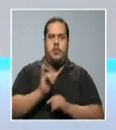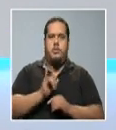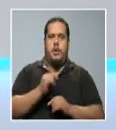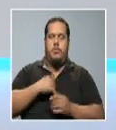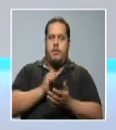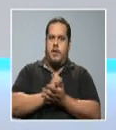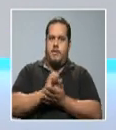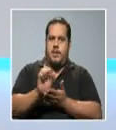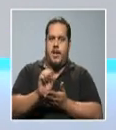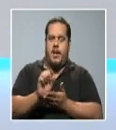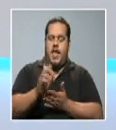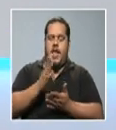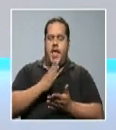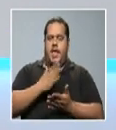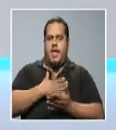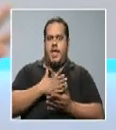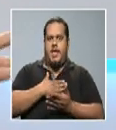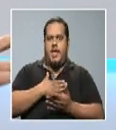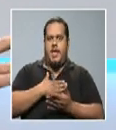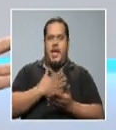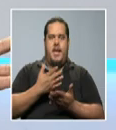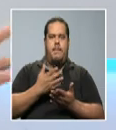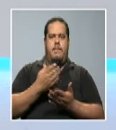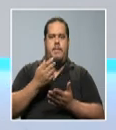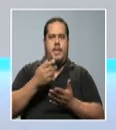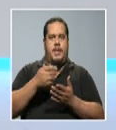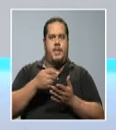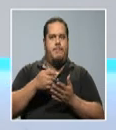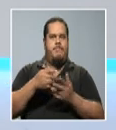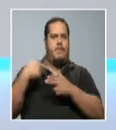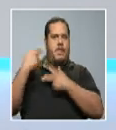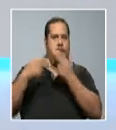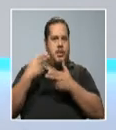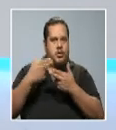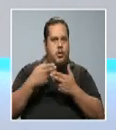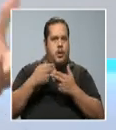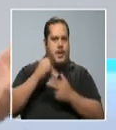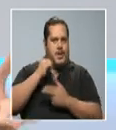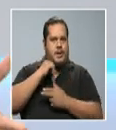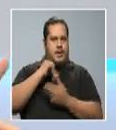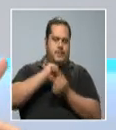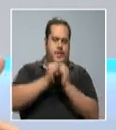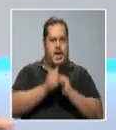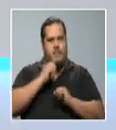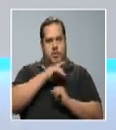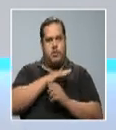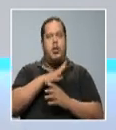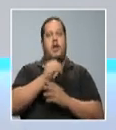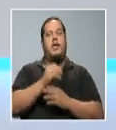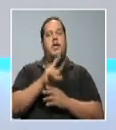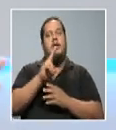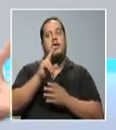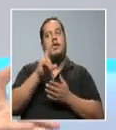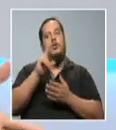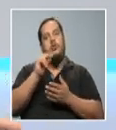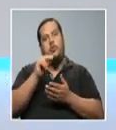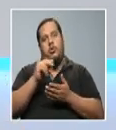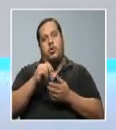evitar que mi récord crediticio se manche. Y además, no se incurre en gastos adicionales que implican